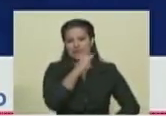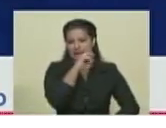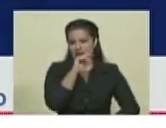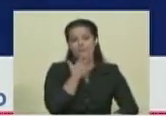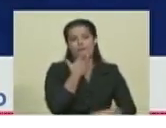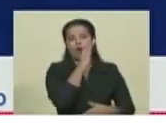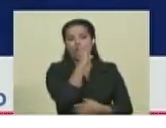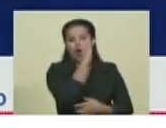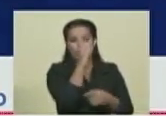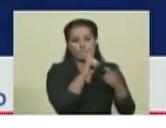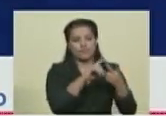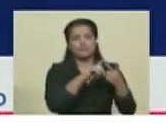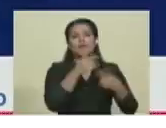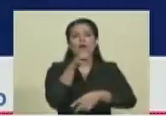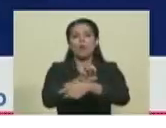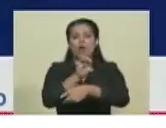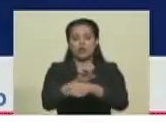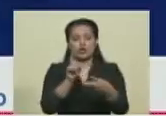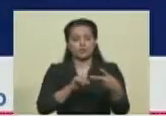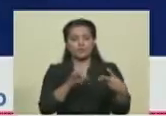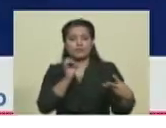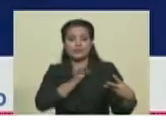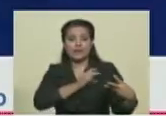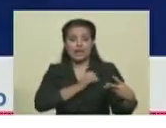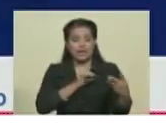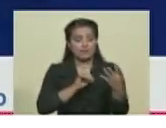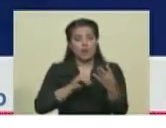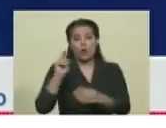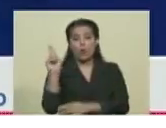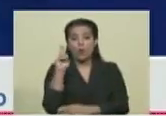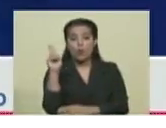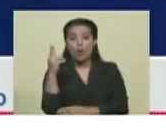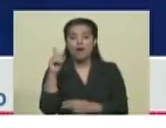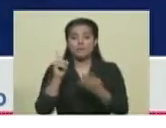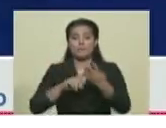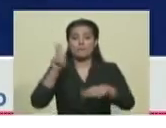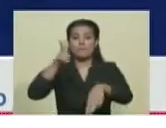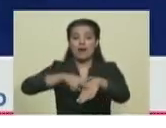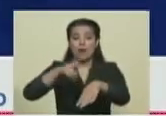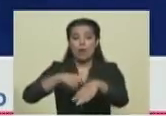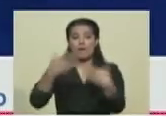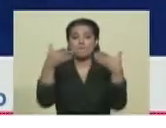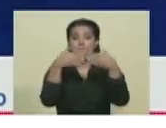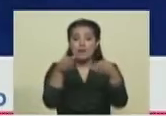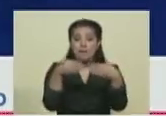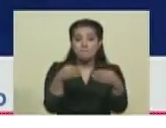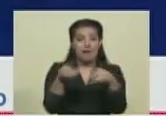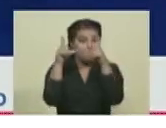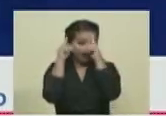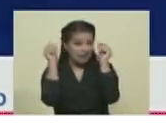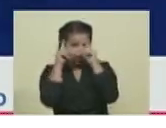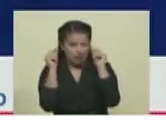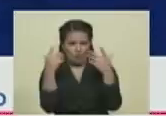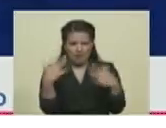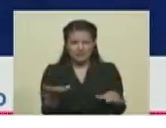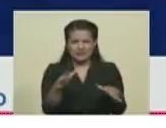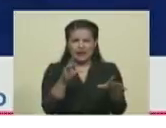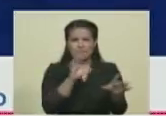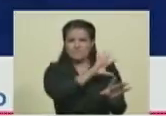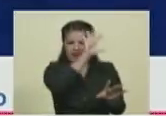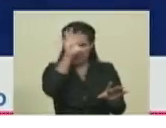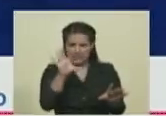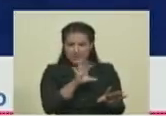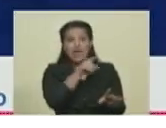Colombia, como Ecuador, como Chile, como Uruguay, como Paraguay, como Panamá, como Nicaragua. Es decir, son ex